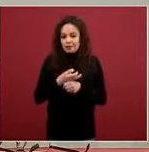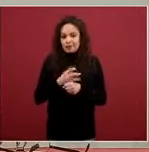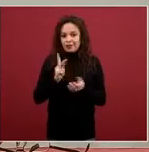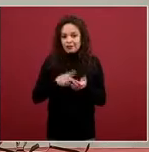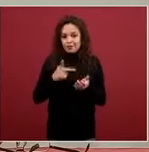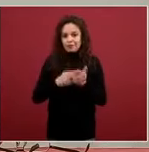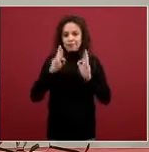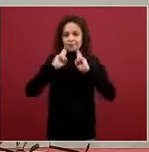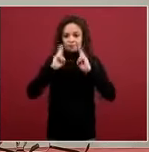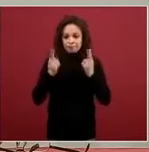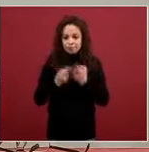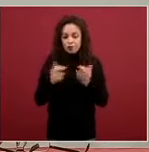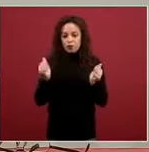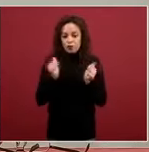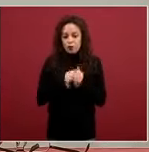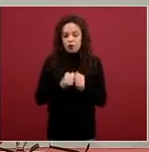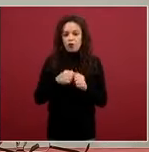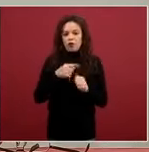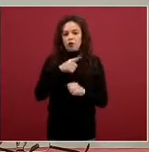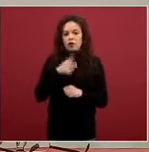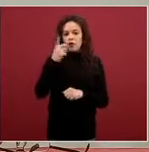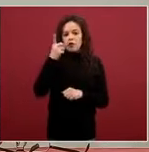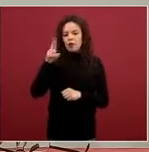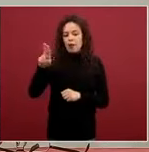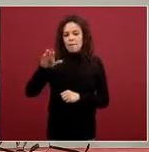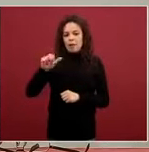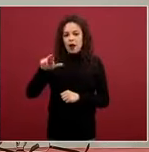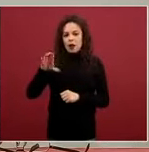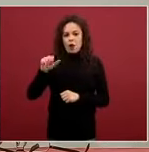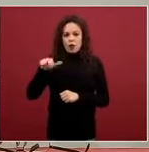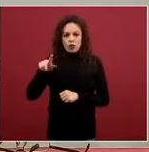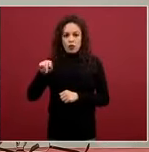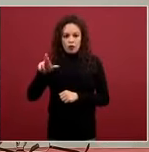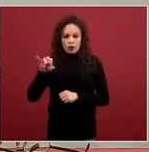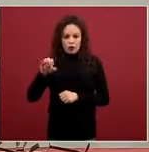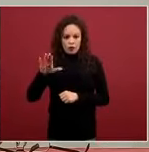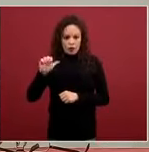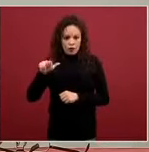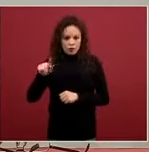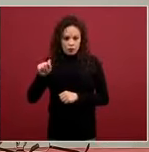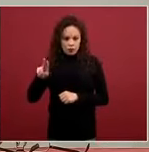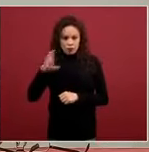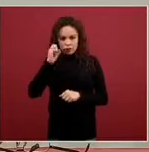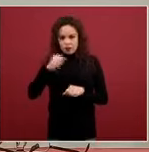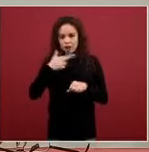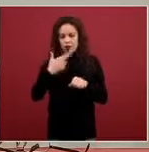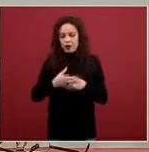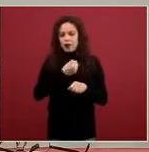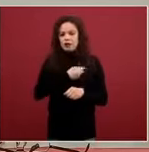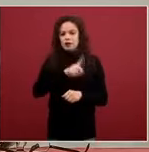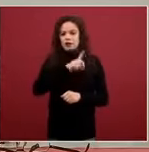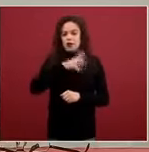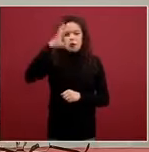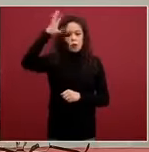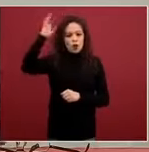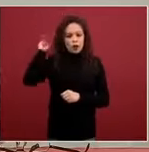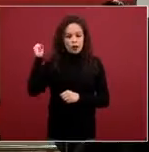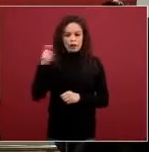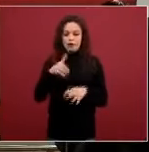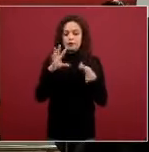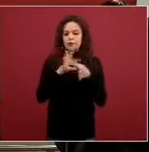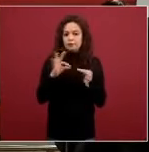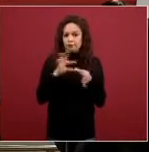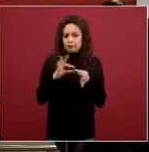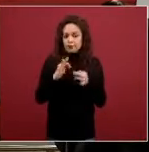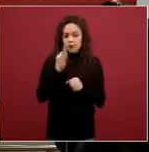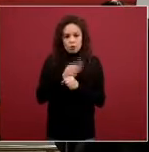los estados. El doctor Marco Antonio Cantú, secretario de salud de Morelos, nos hizo un comentario que vengo